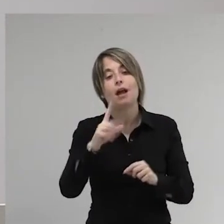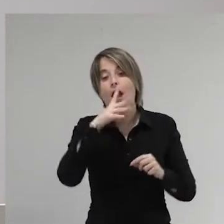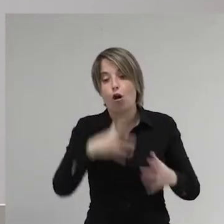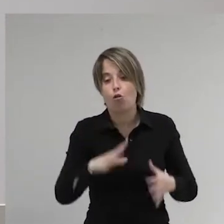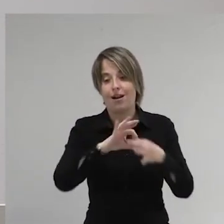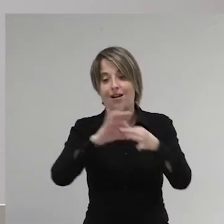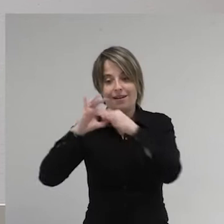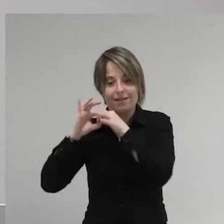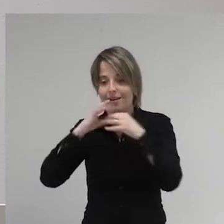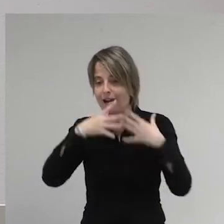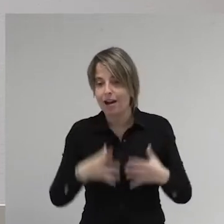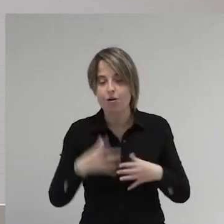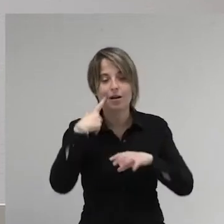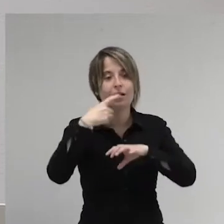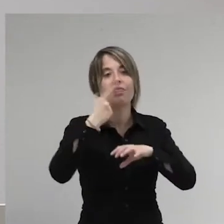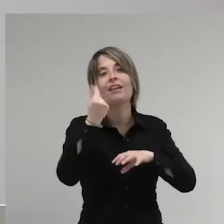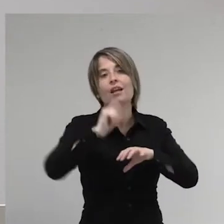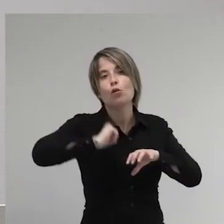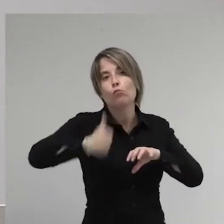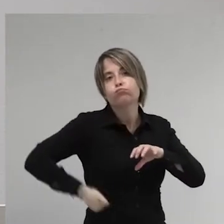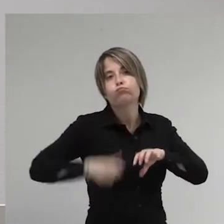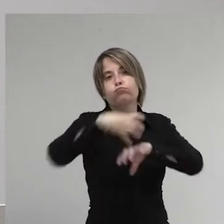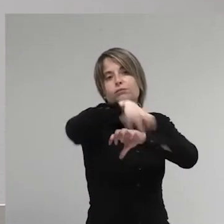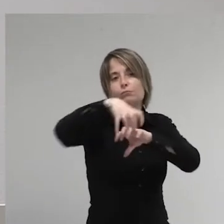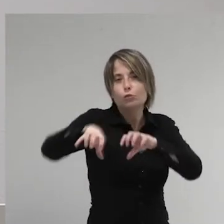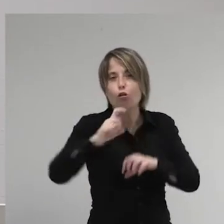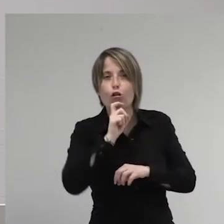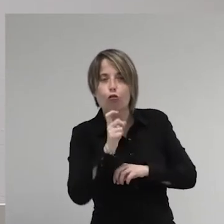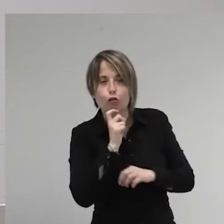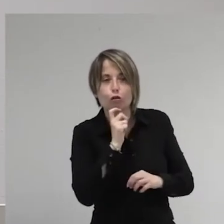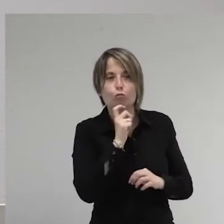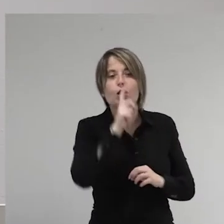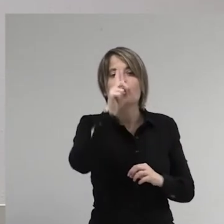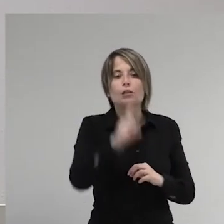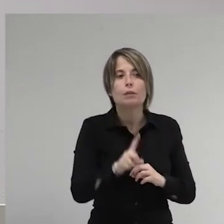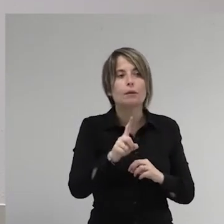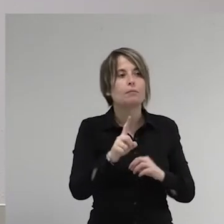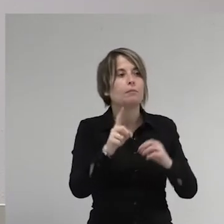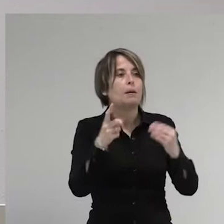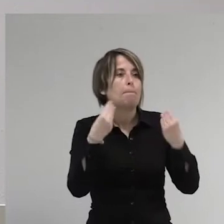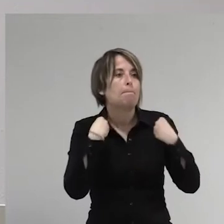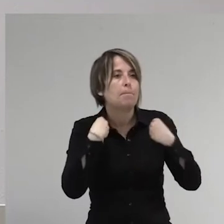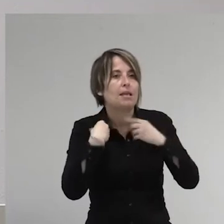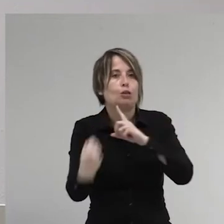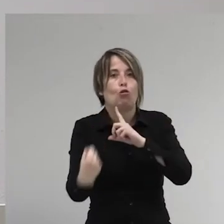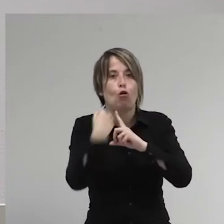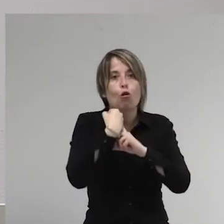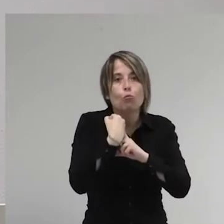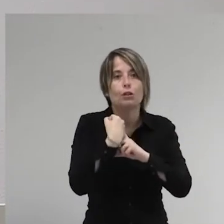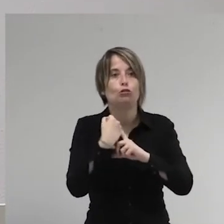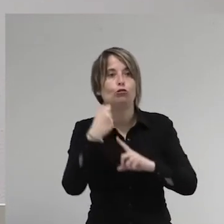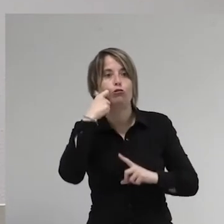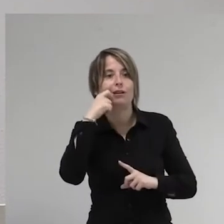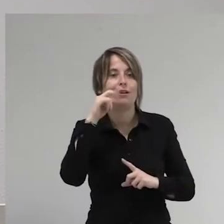actual con la distribución de la riqueza, con la exposición de las vidas atravesadas por la opresión de la raza, clase y el